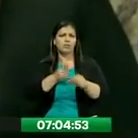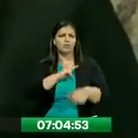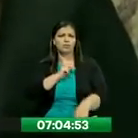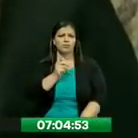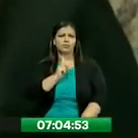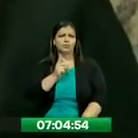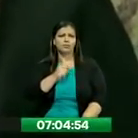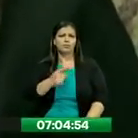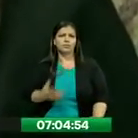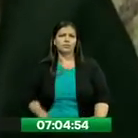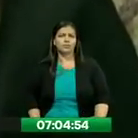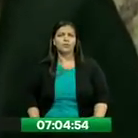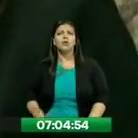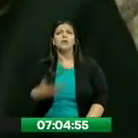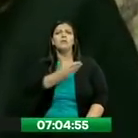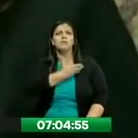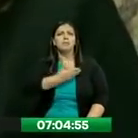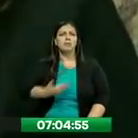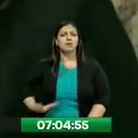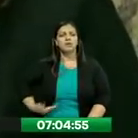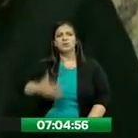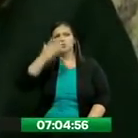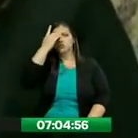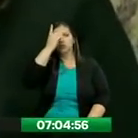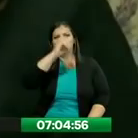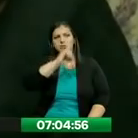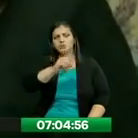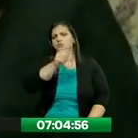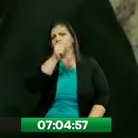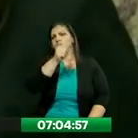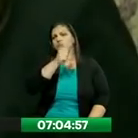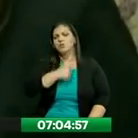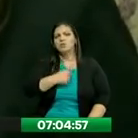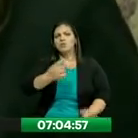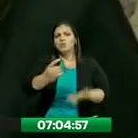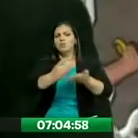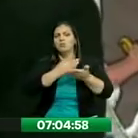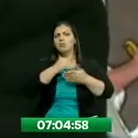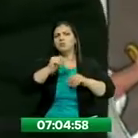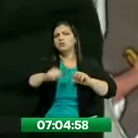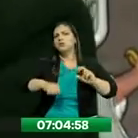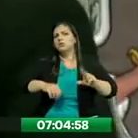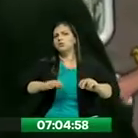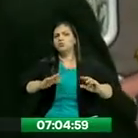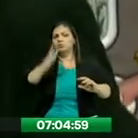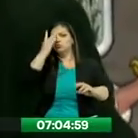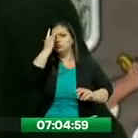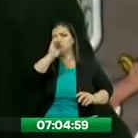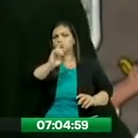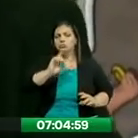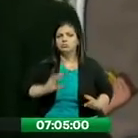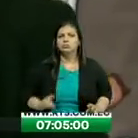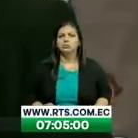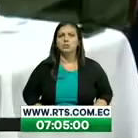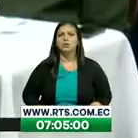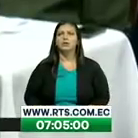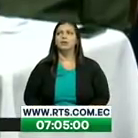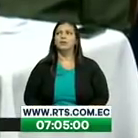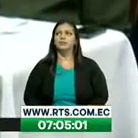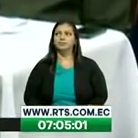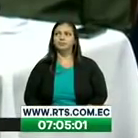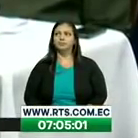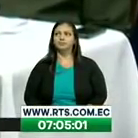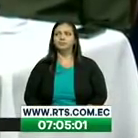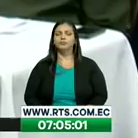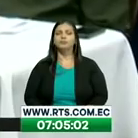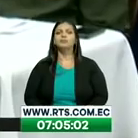tiene a su disposición mi cargo y el de todos los funcionarios de libre remoción. Sin más detalles, esto lo dio a conocer en el marco de la presentación